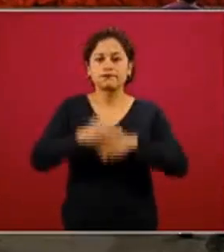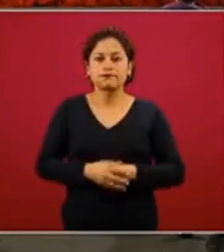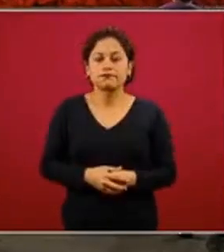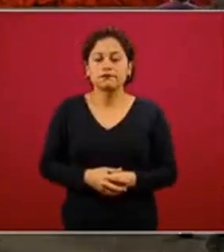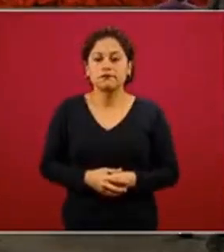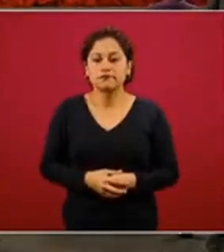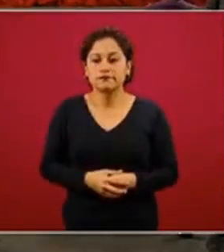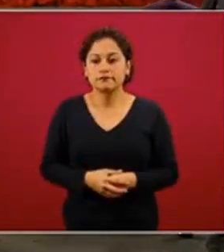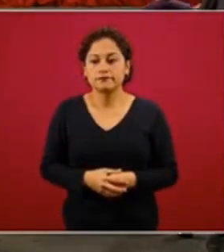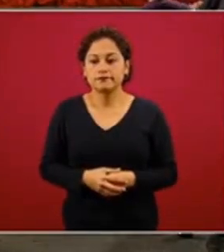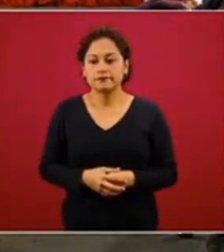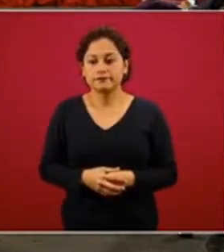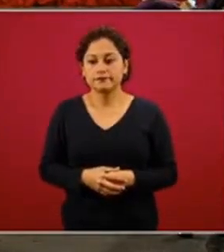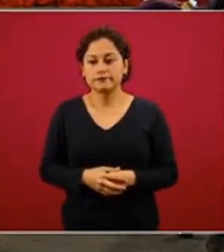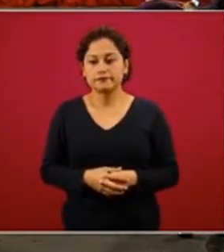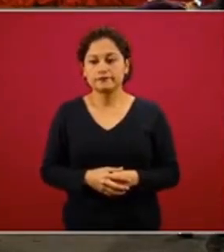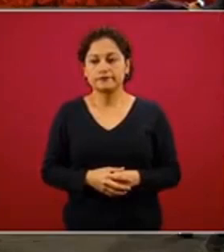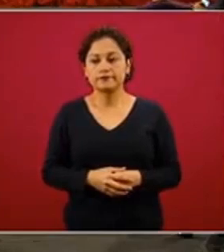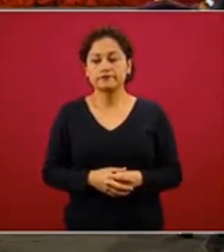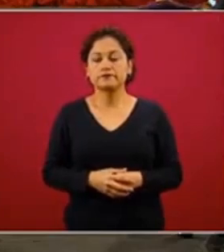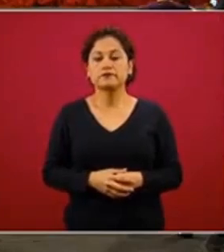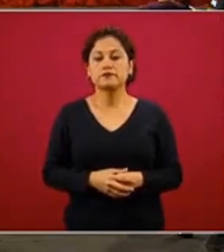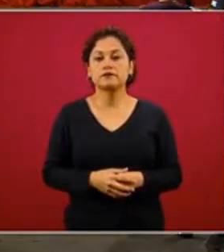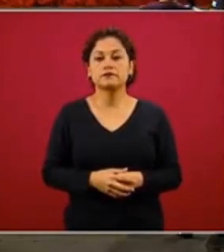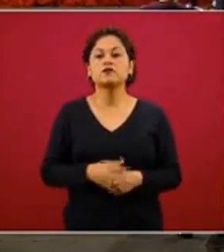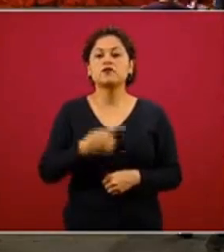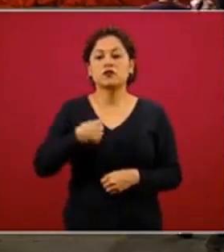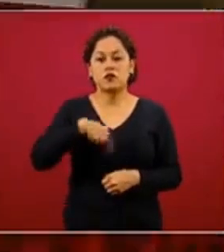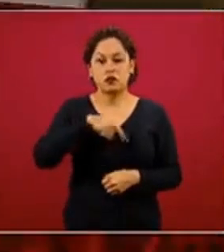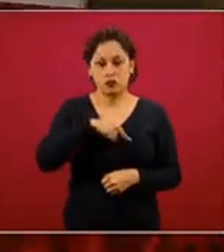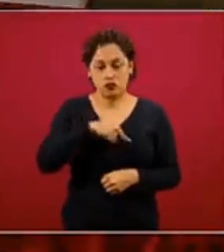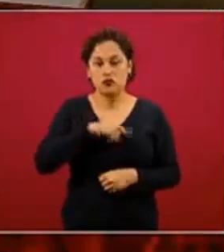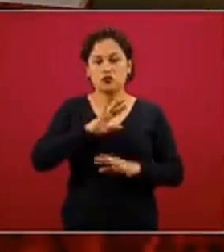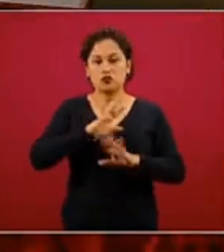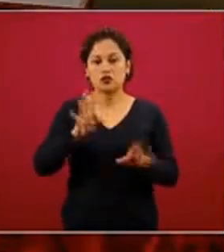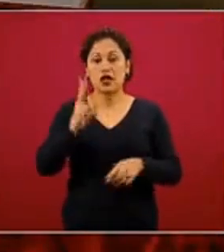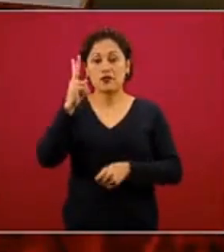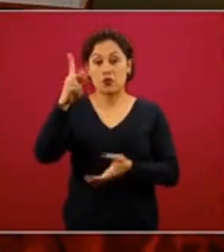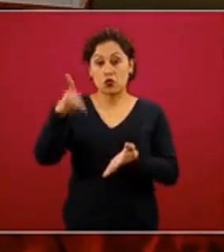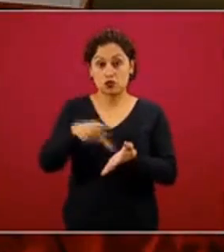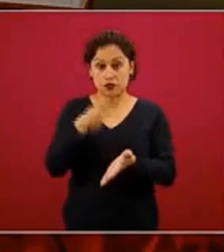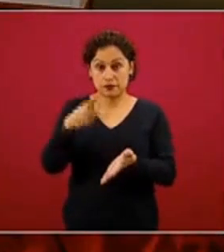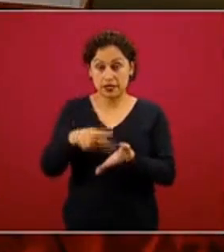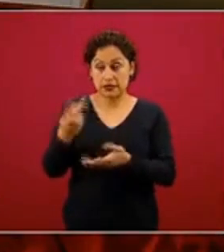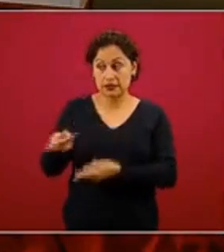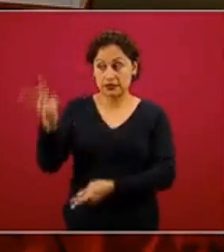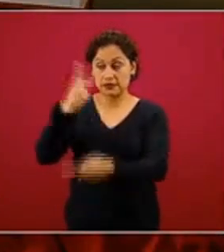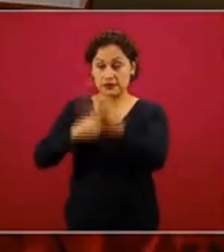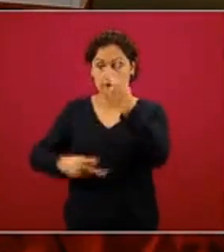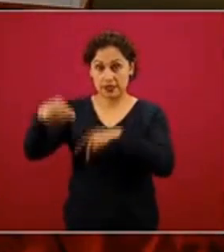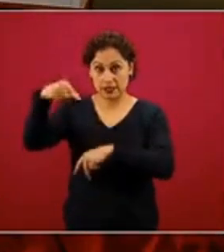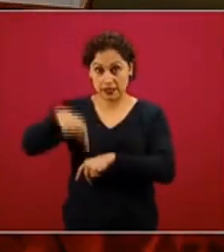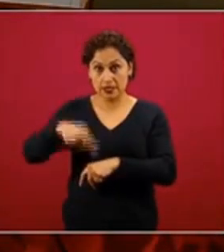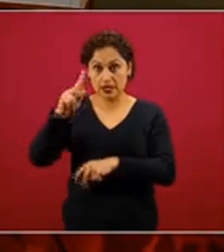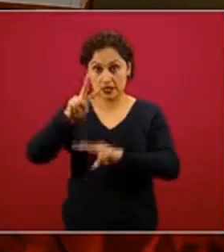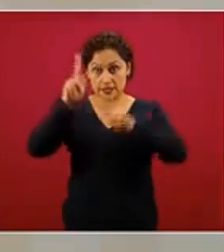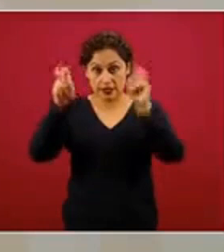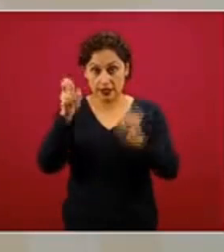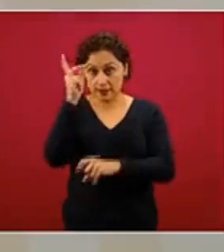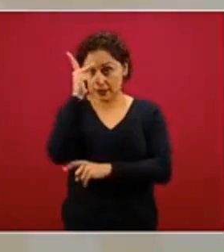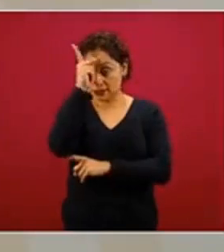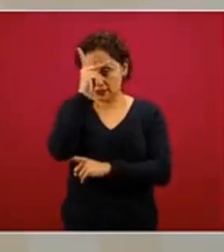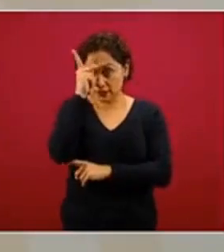antecedentes. Hay antecedentes, exacto. Hemos invitado en 2 ocasiones, pero con mucho gusto le volvemos a invitar